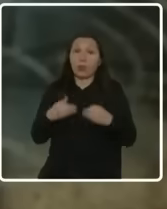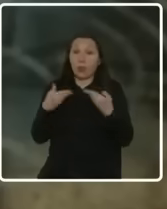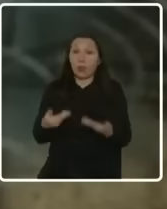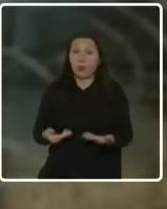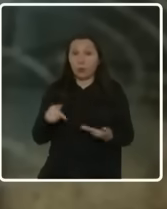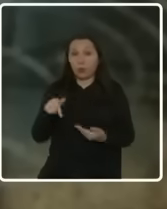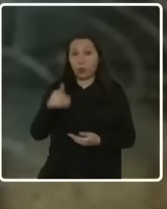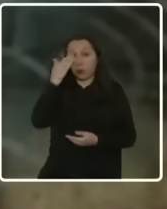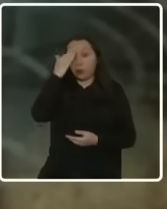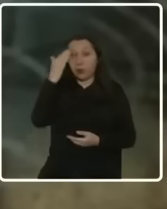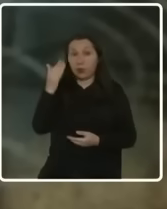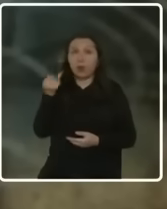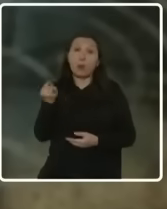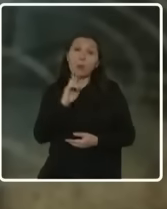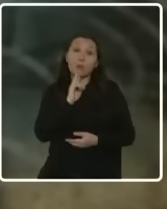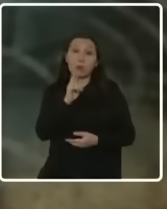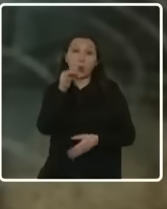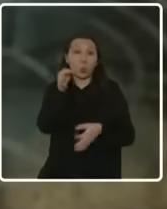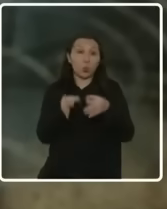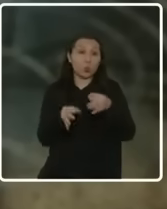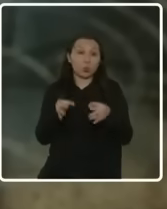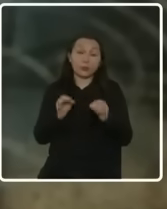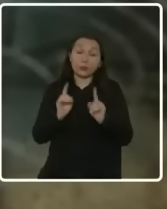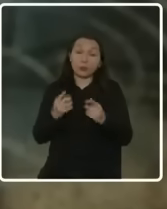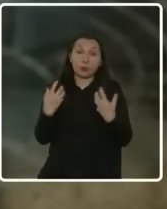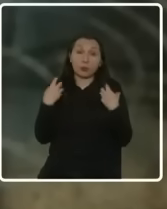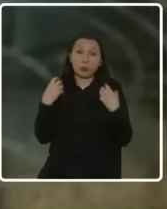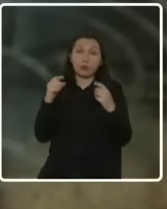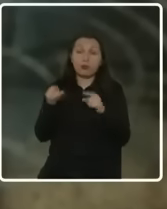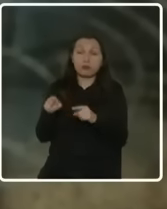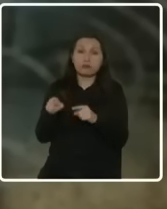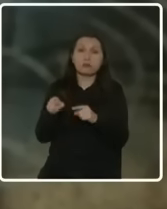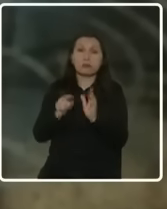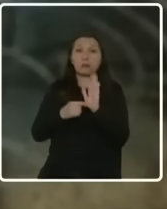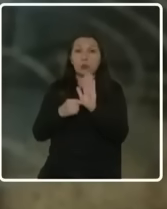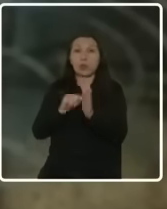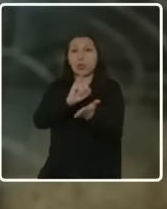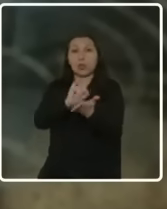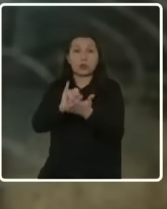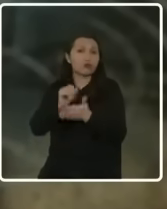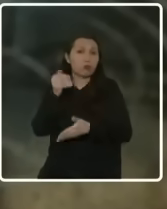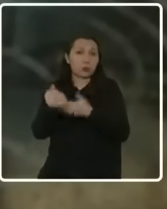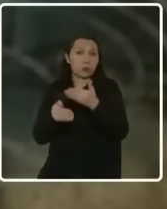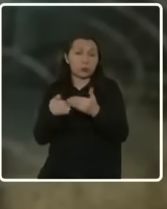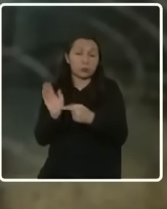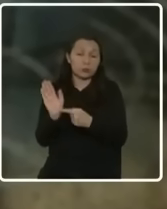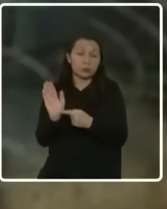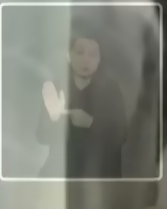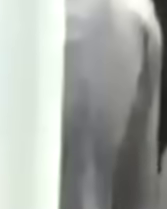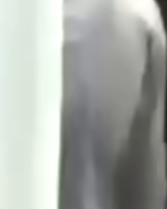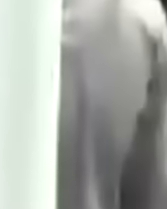hoy día está respondiendo a la justicia como corresponde y eso demuestra que las instituciones en Chile funcionan.